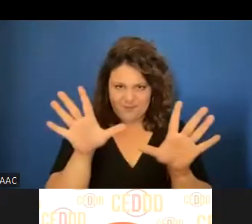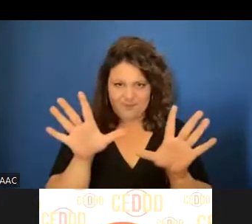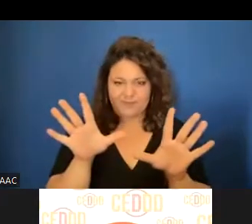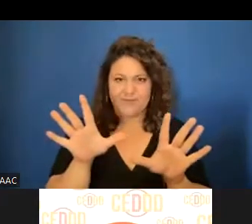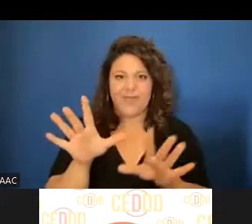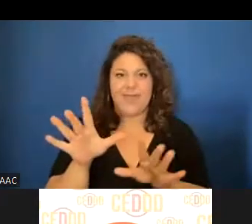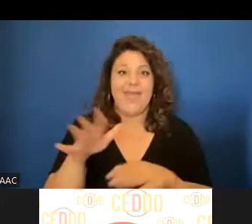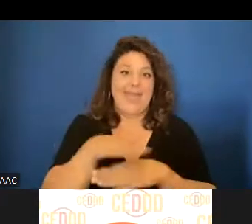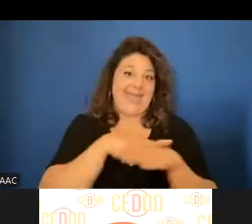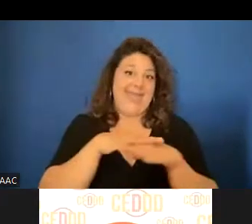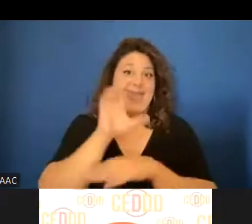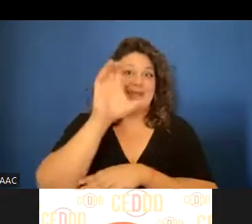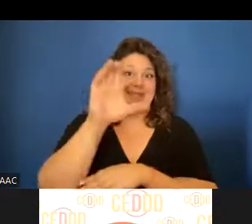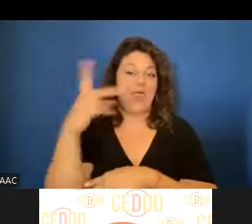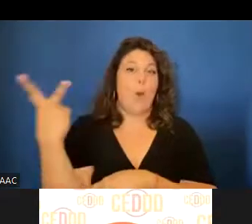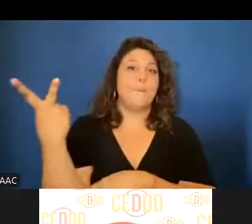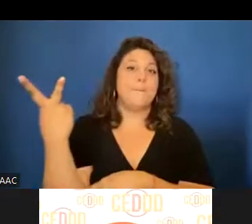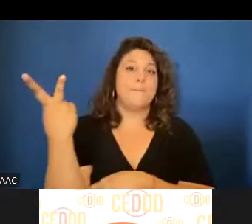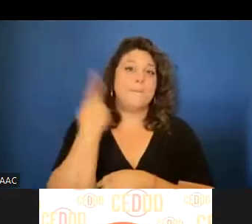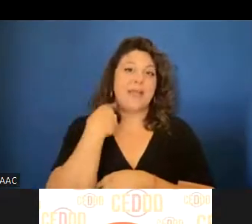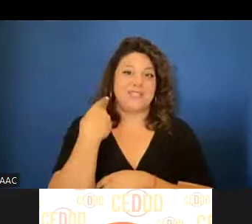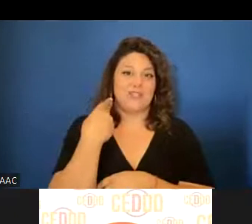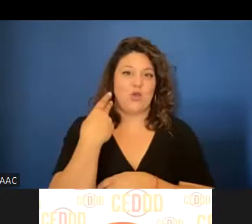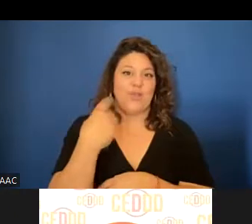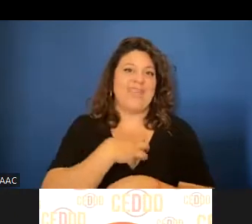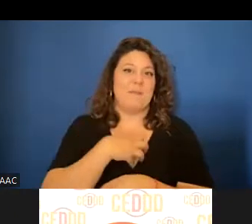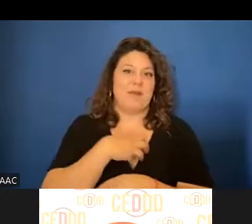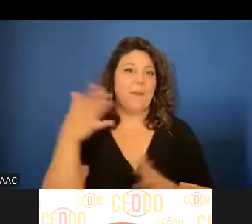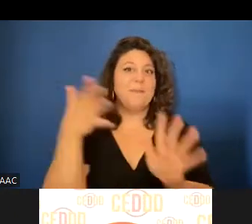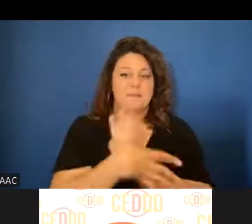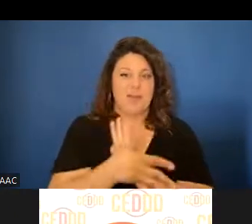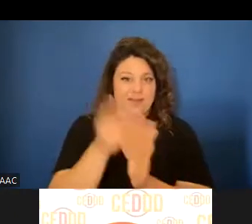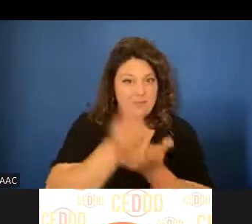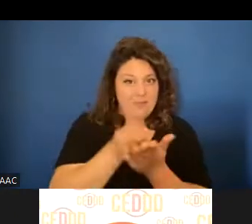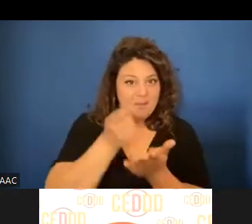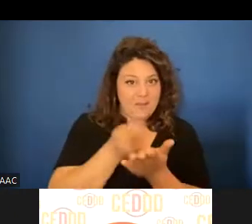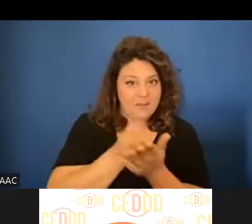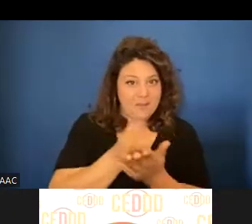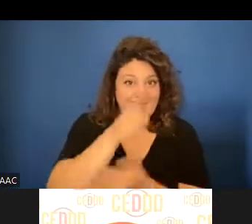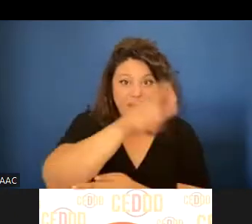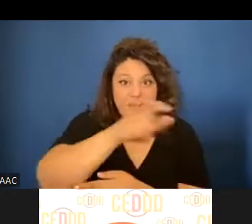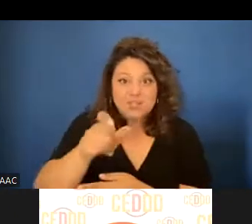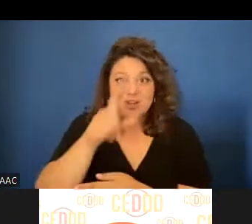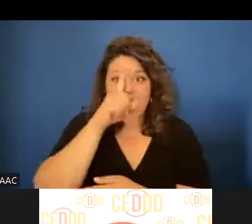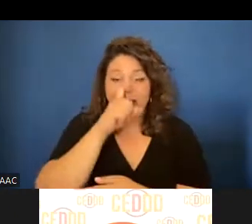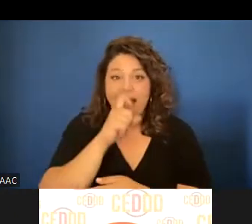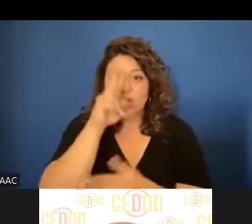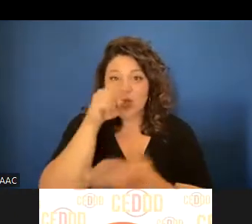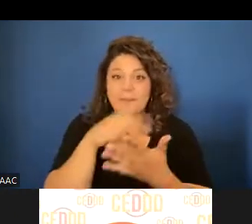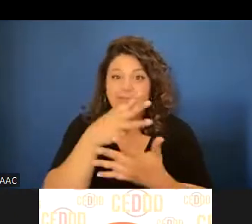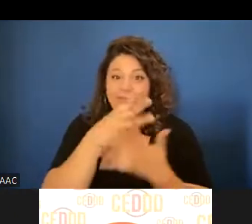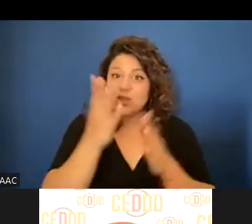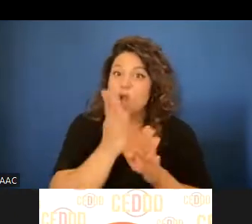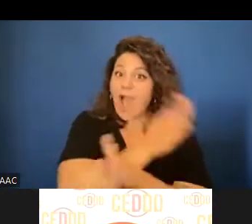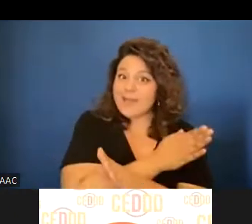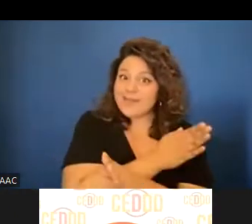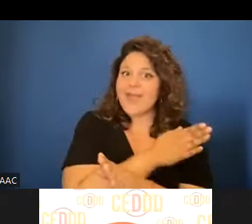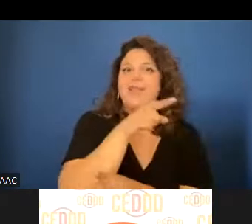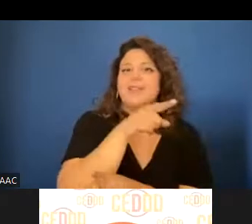incapacidad temporal, 2 días, 1 mes o 6 meses, en un proceso de incapacidad temporal, ¿de acuerdo? Da igual el tiempo que lleve,